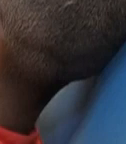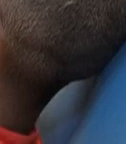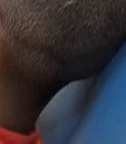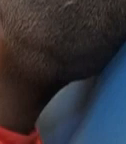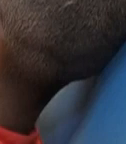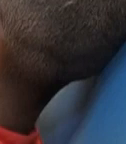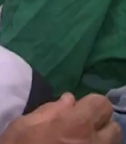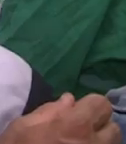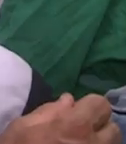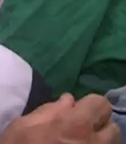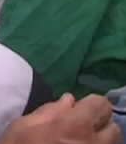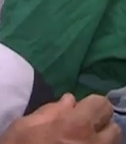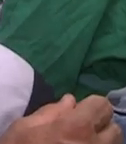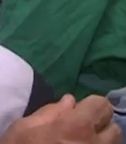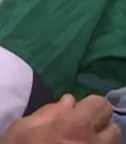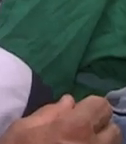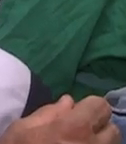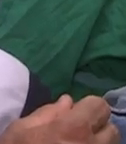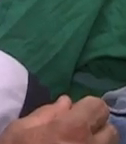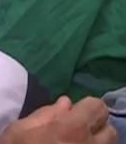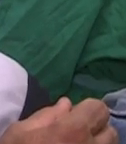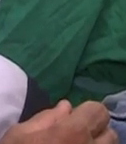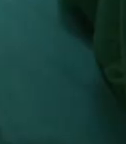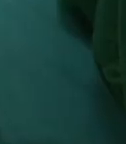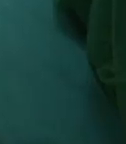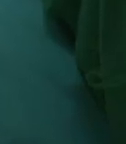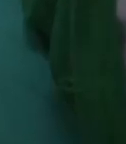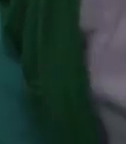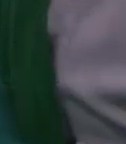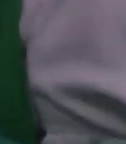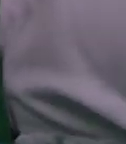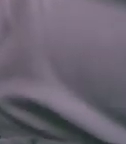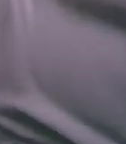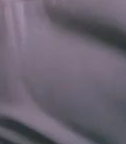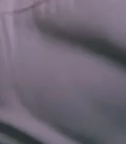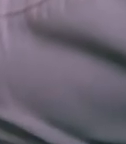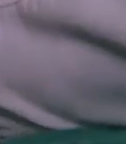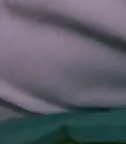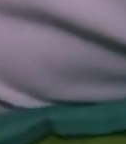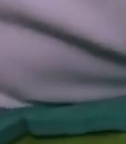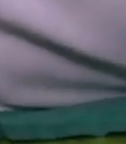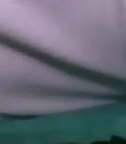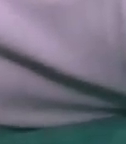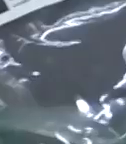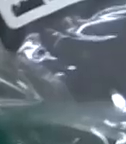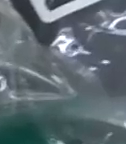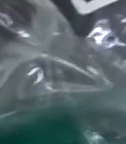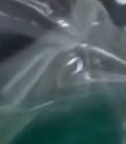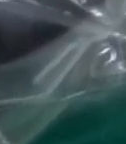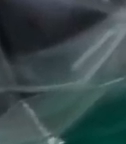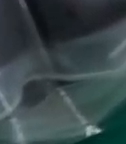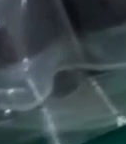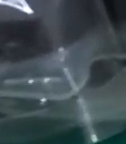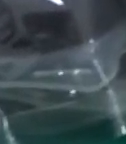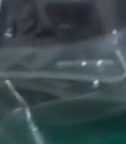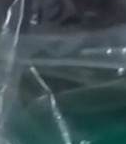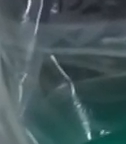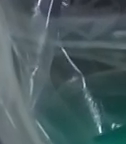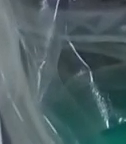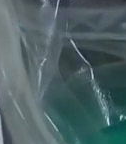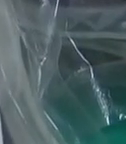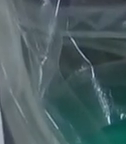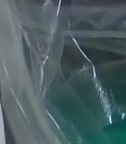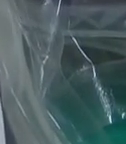tener entre 18 y 65 años y una buena salud. Pesar más de 110 libras y una hemoglobina mayor